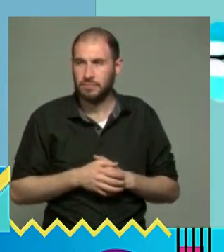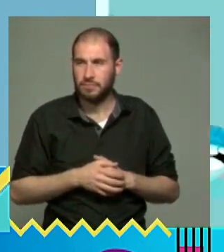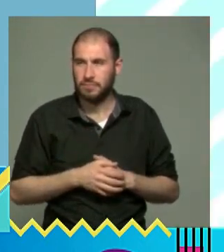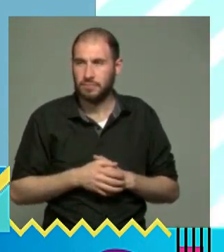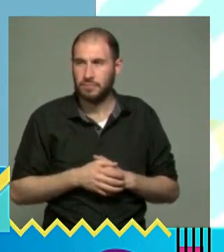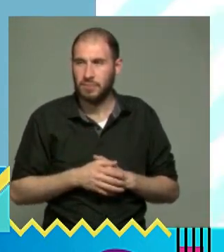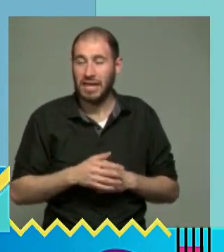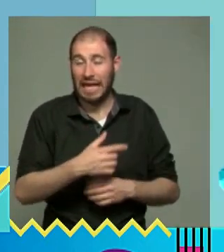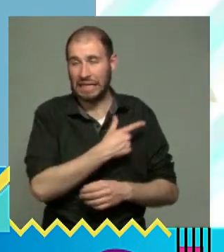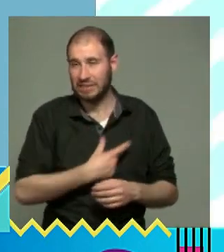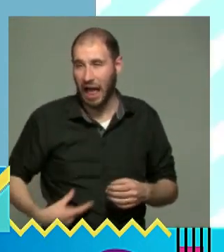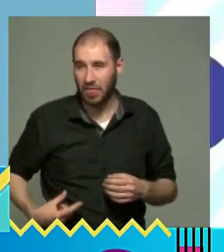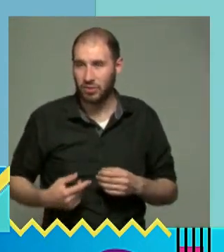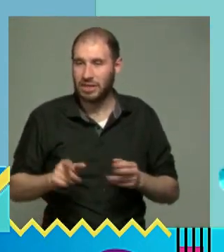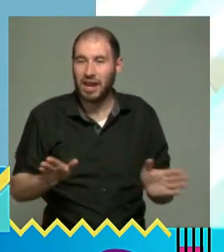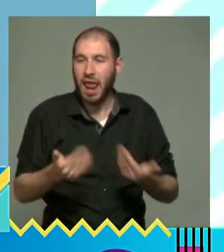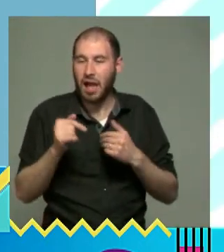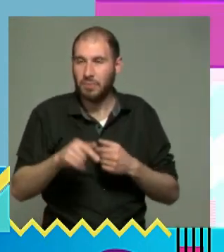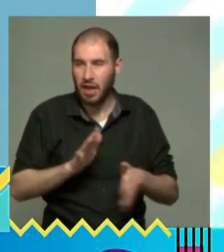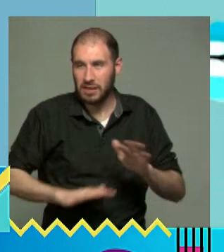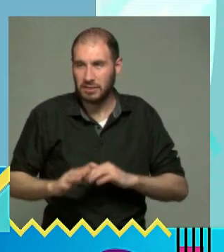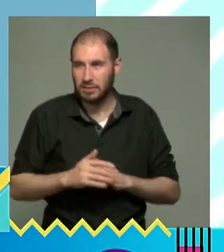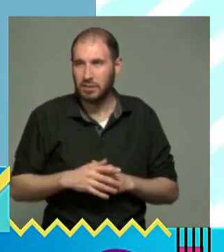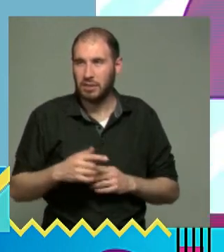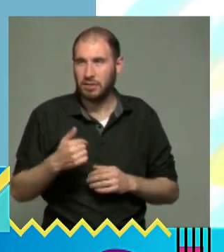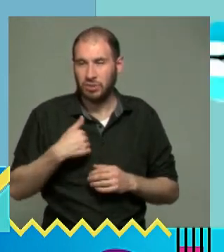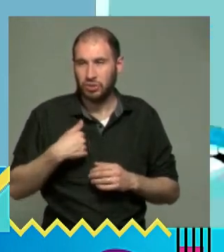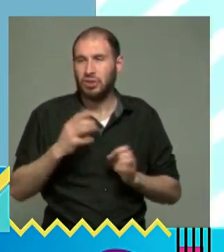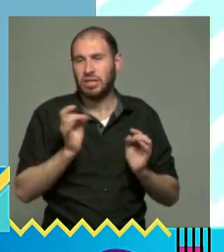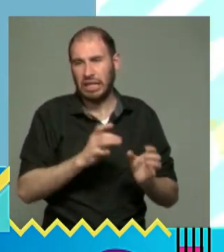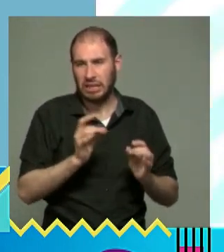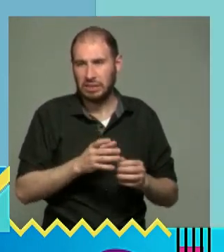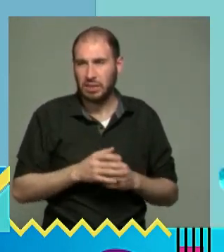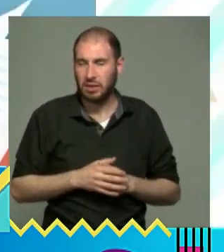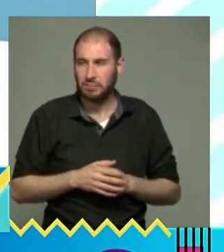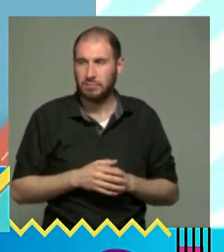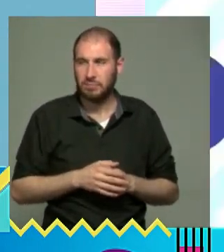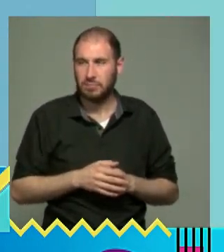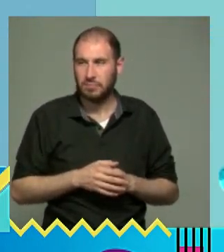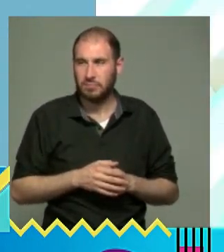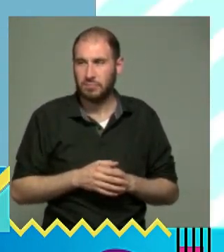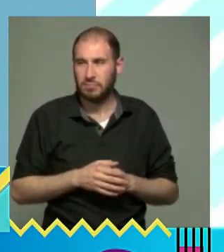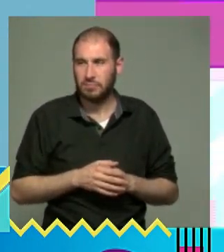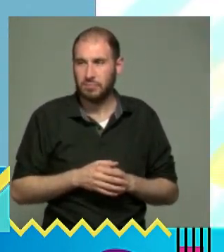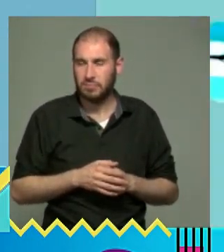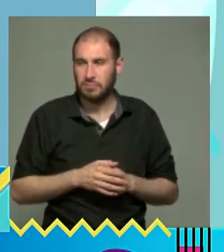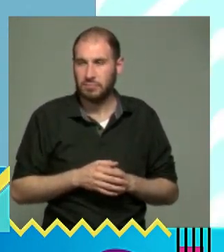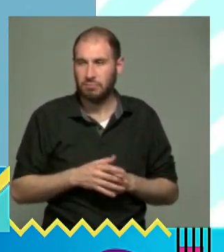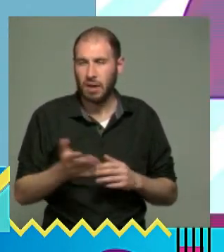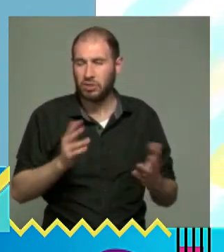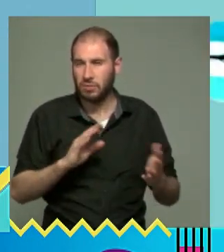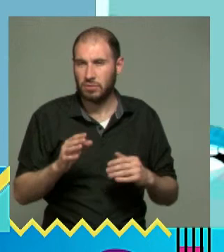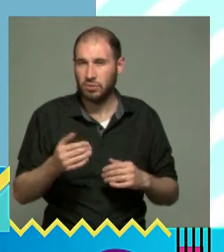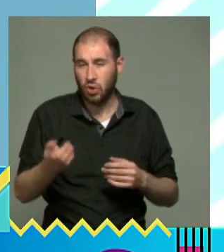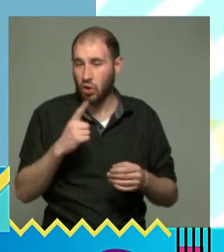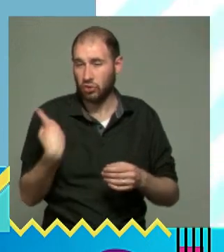Y el Estado debería agilizar, y esto lo hago como una crítica, a pesar de que hace no mucho